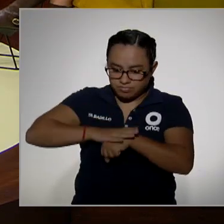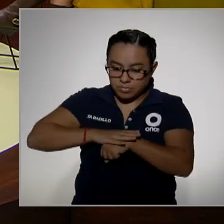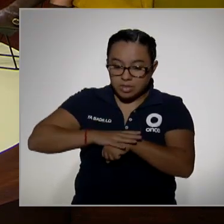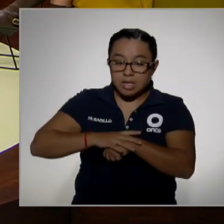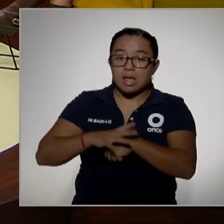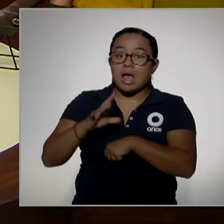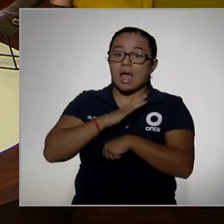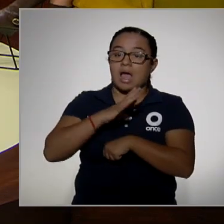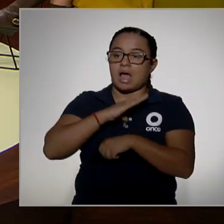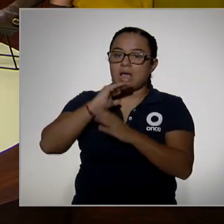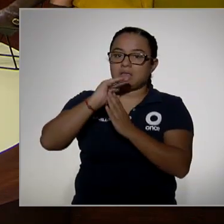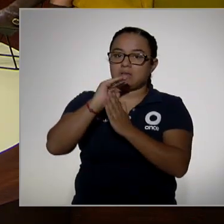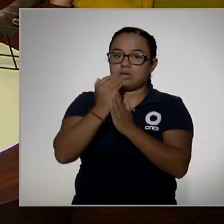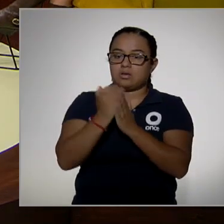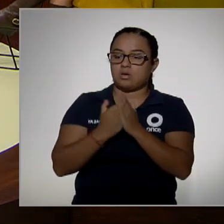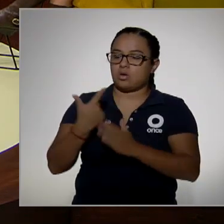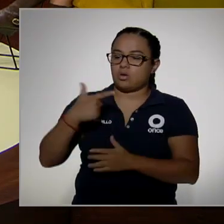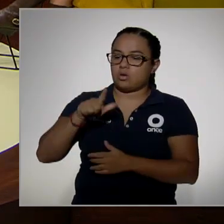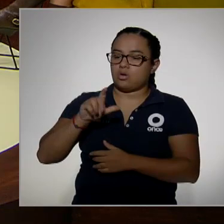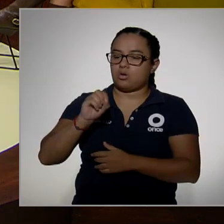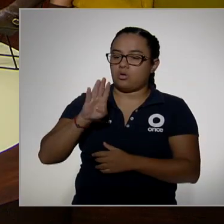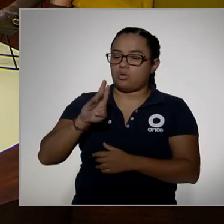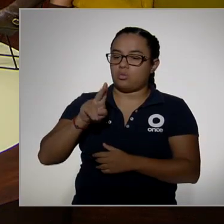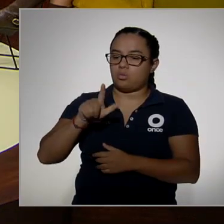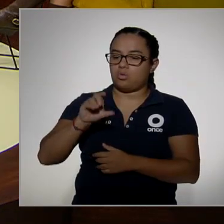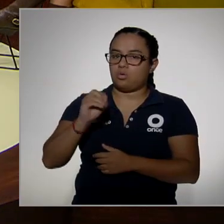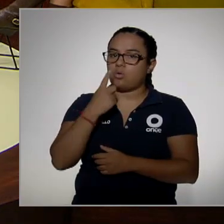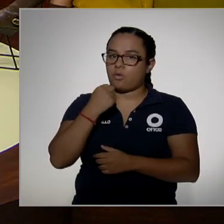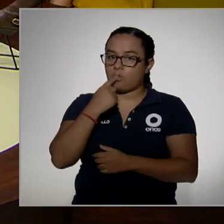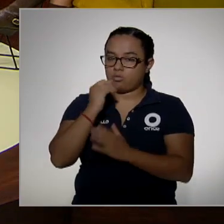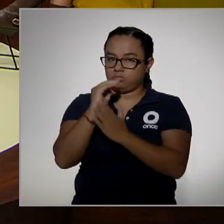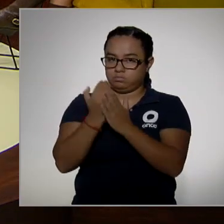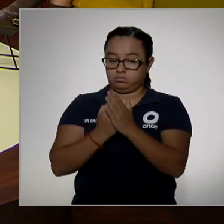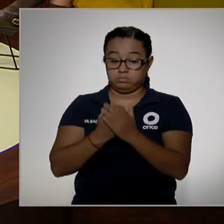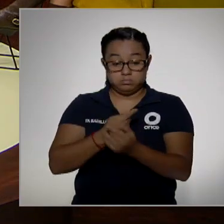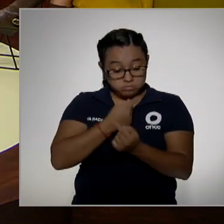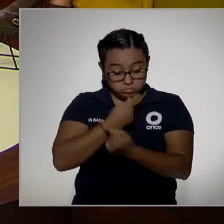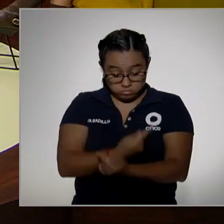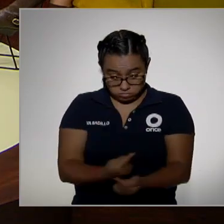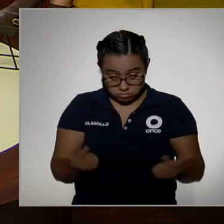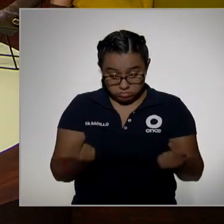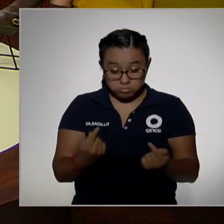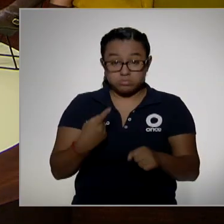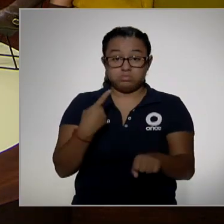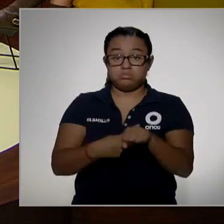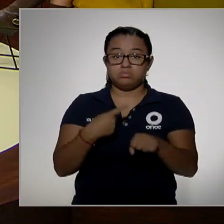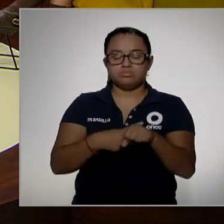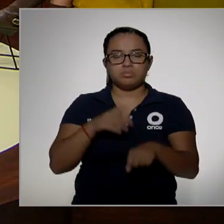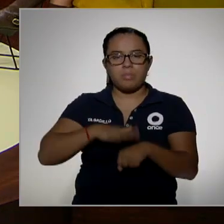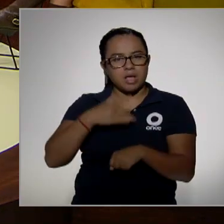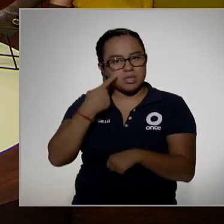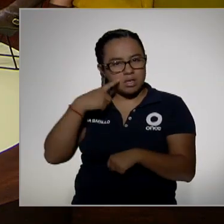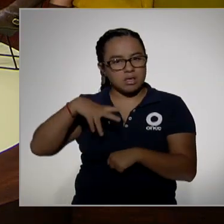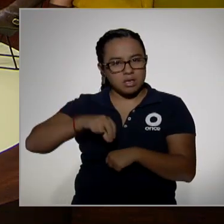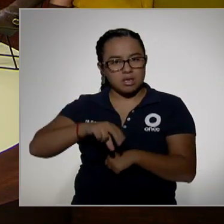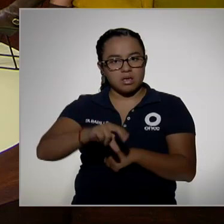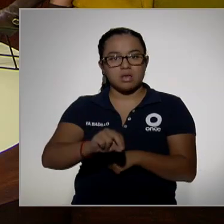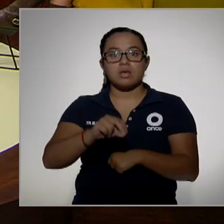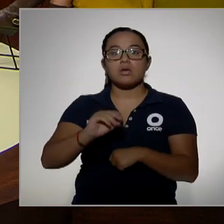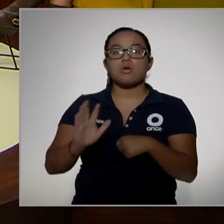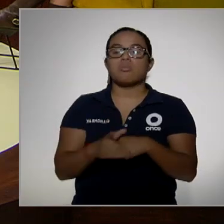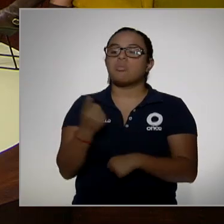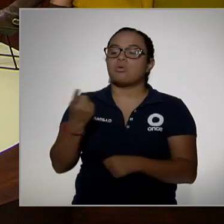aquí hay una disminución en los glóbulos rojos en los niños es una enfermedad frecuente la anemia por deficiencia